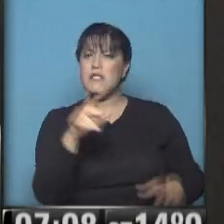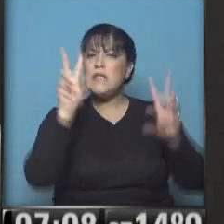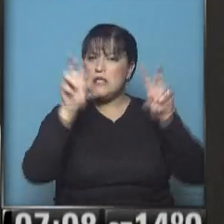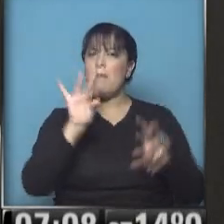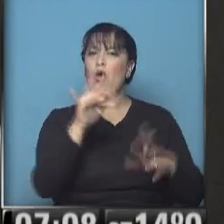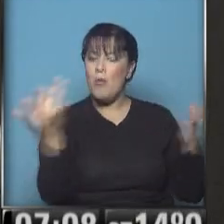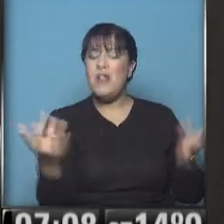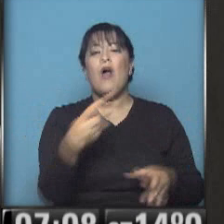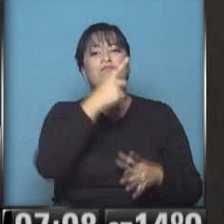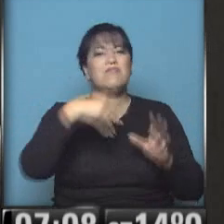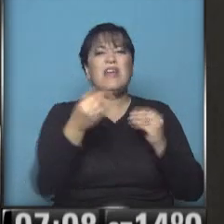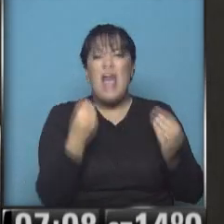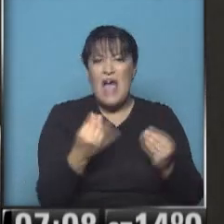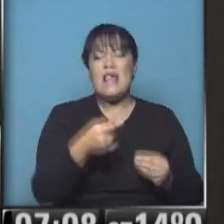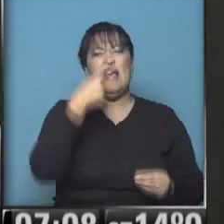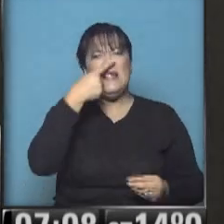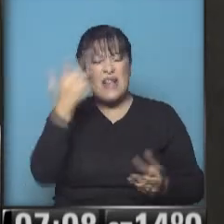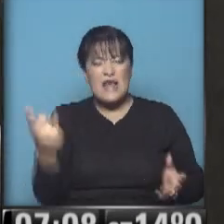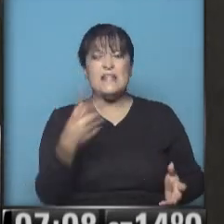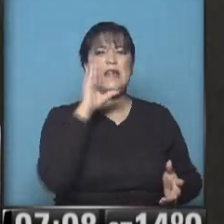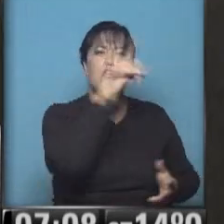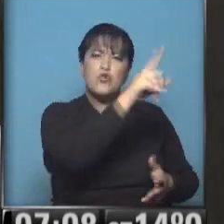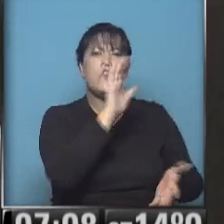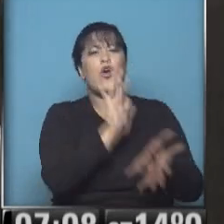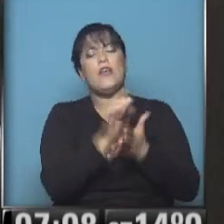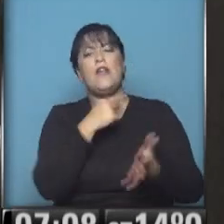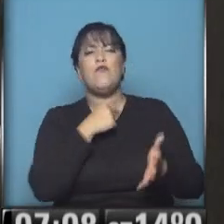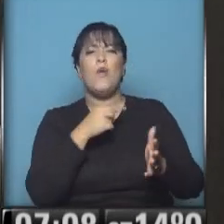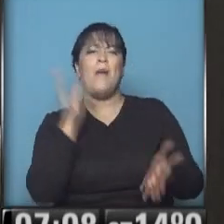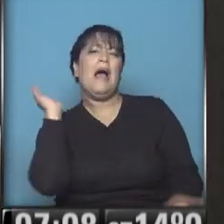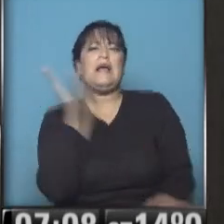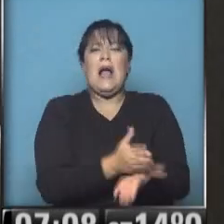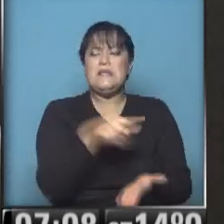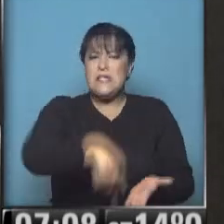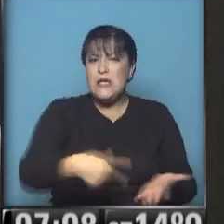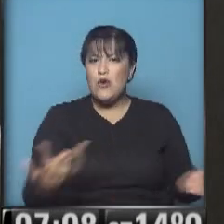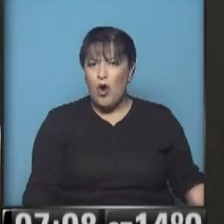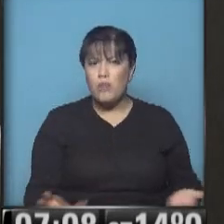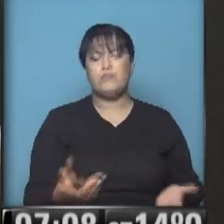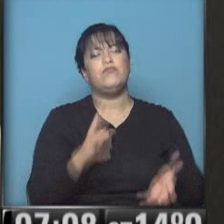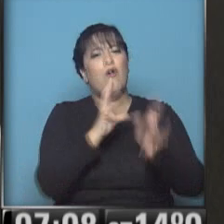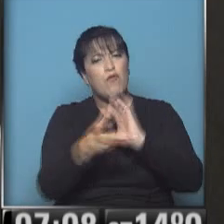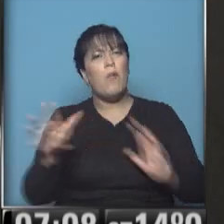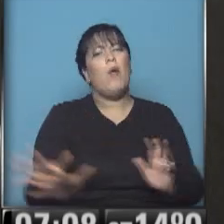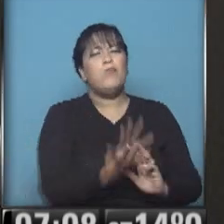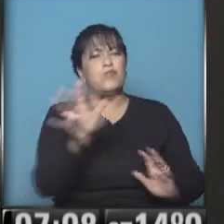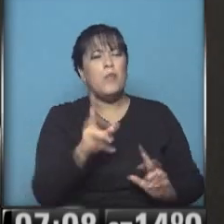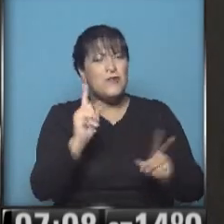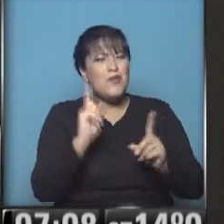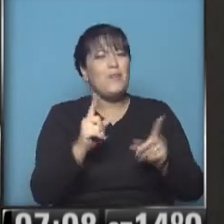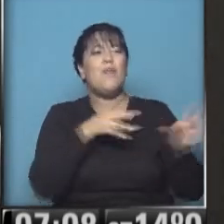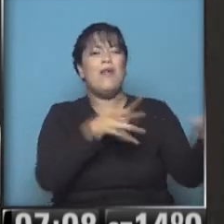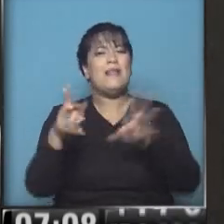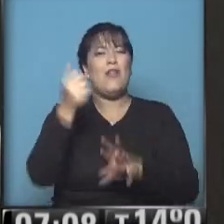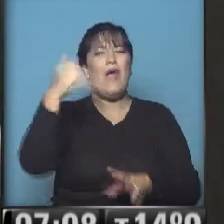de los Estados Unidos de castigar a nuestro país por negociar con el gobierno iraní la posibilidad de que los funcionarios sospechosos de haber participado en el atentado a la